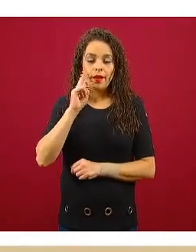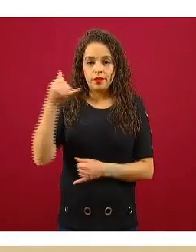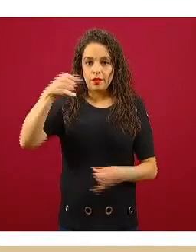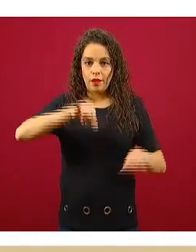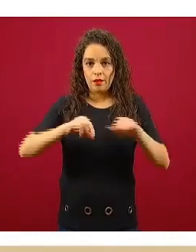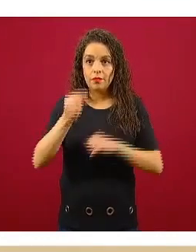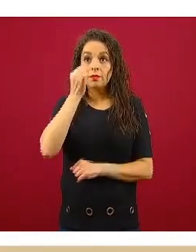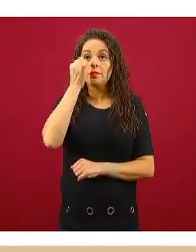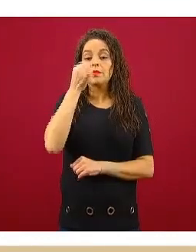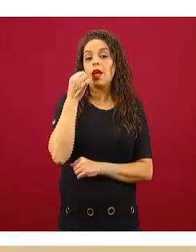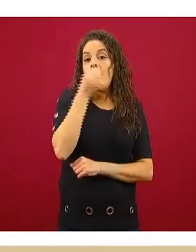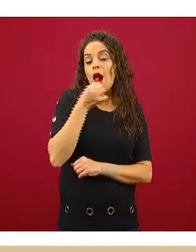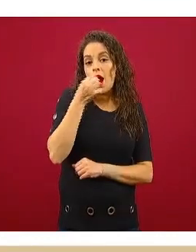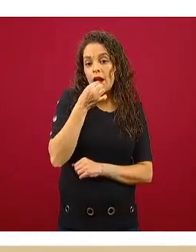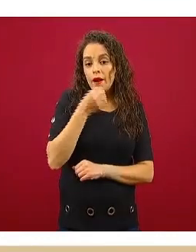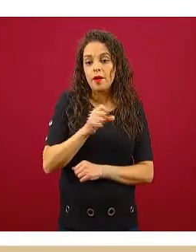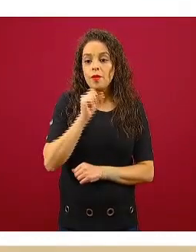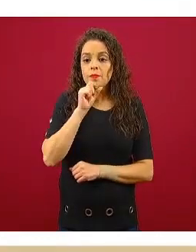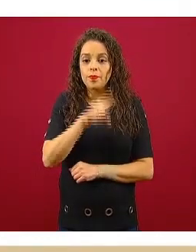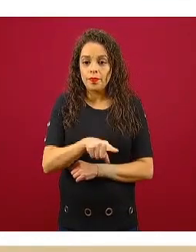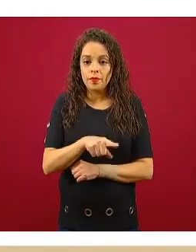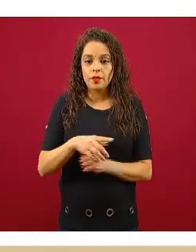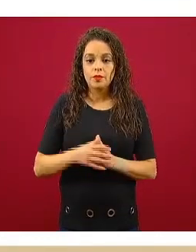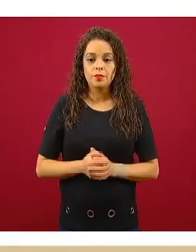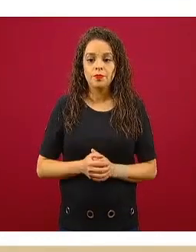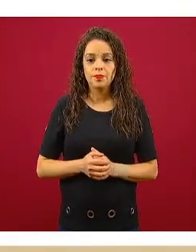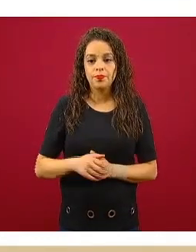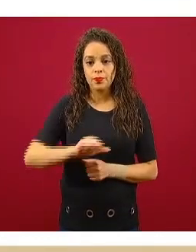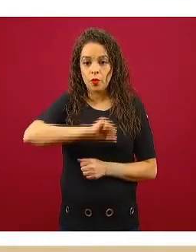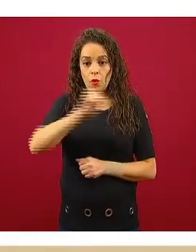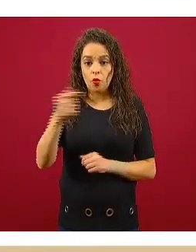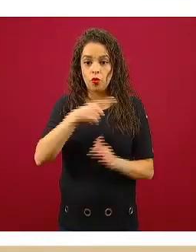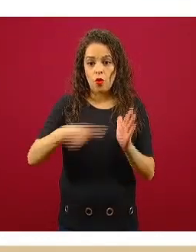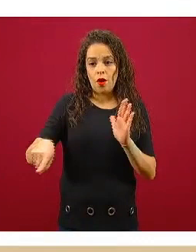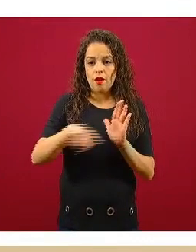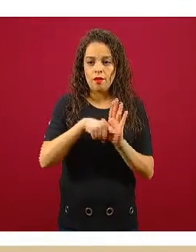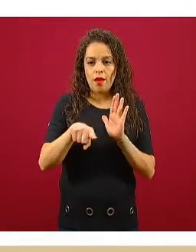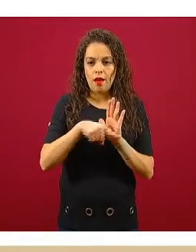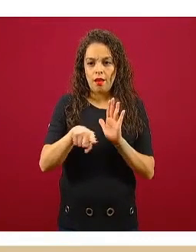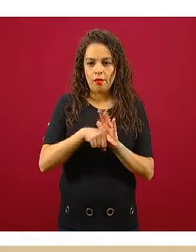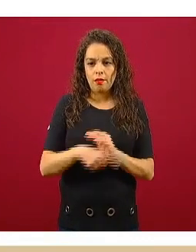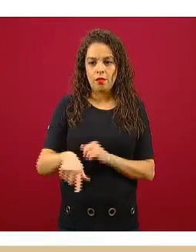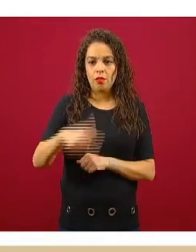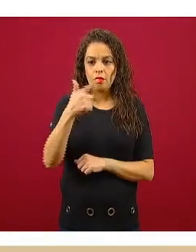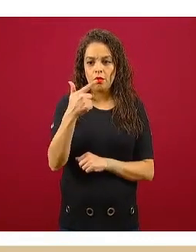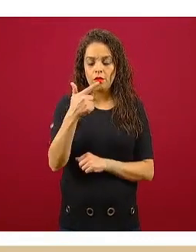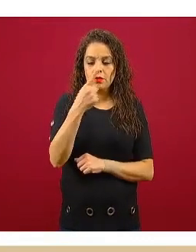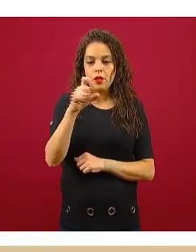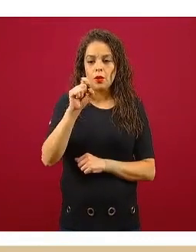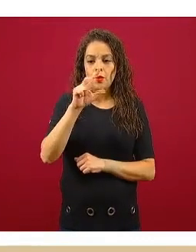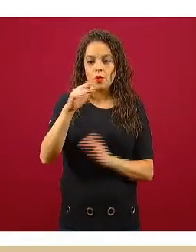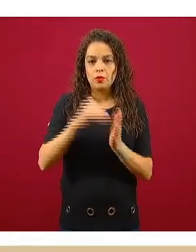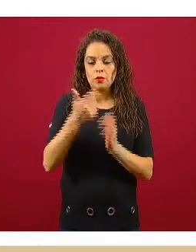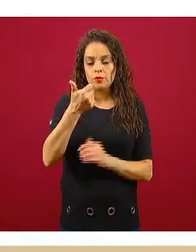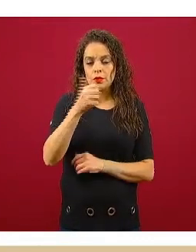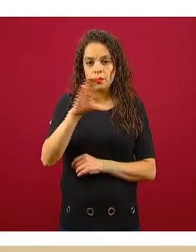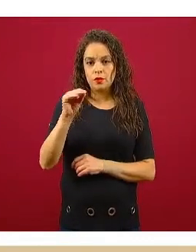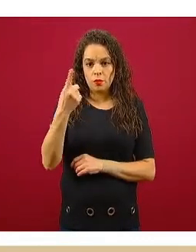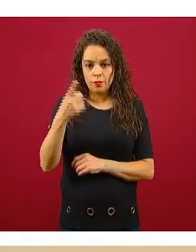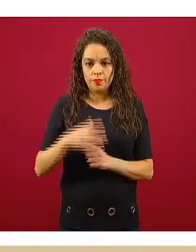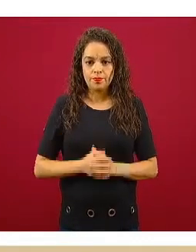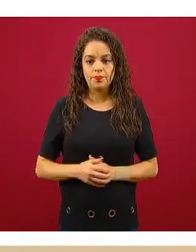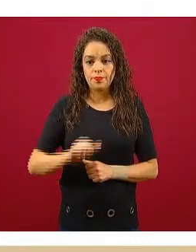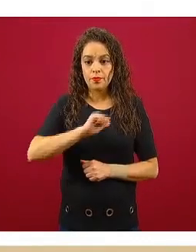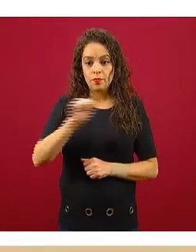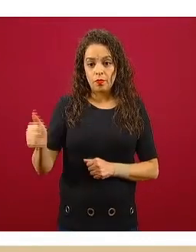también 128.691 han salido ya negativas, y para efectos de la epidemia activa en México sigue alrededor